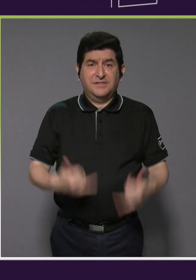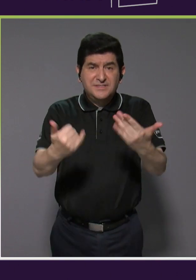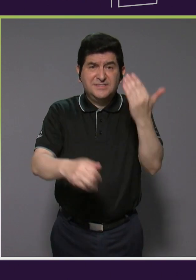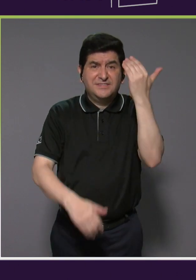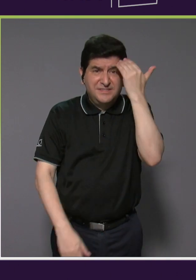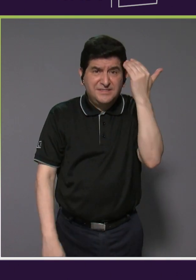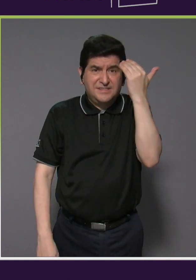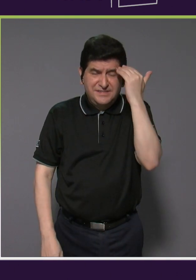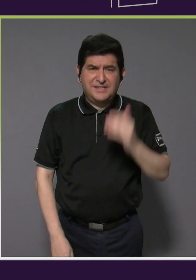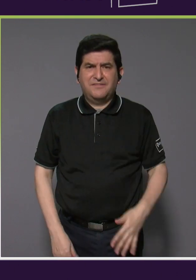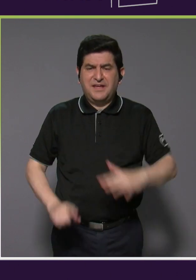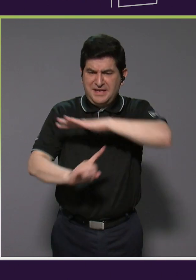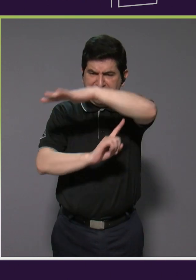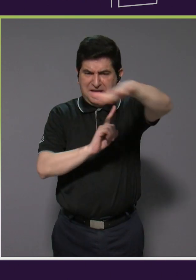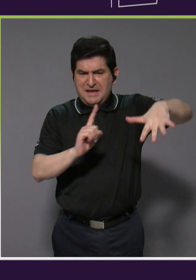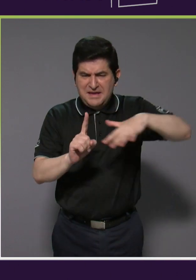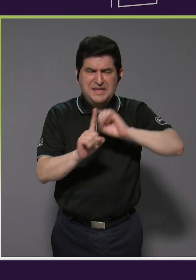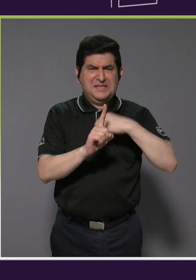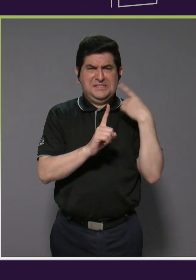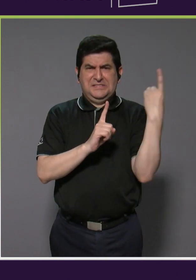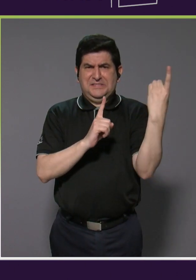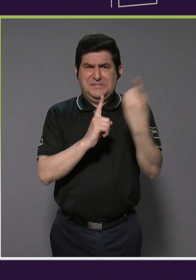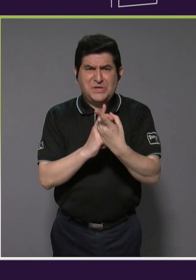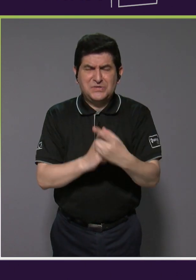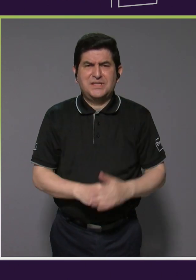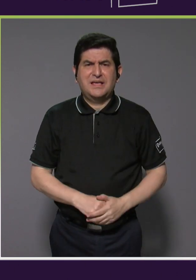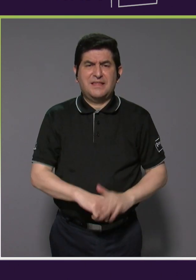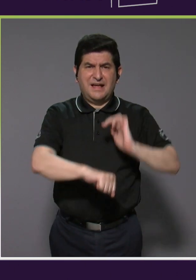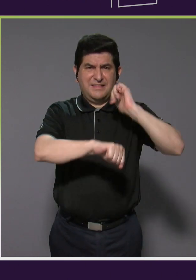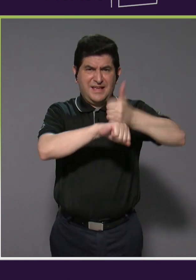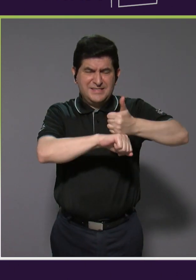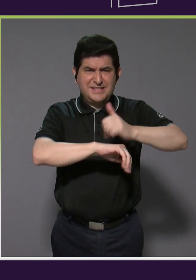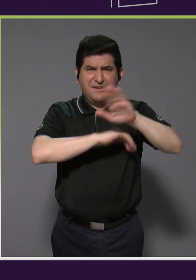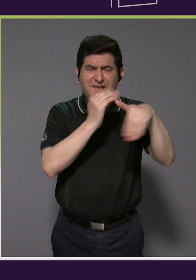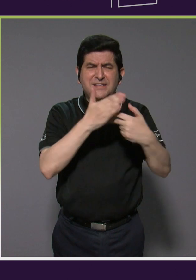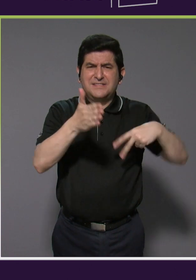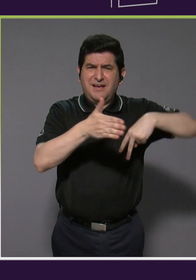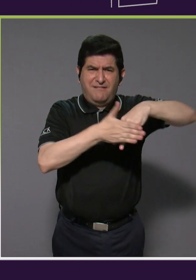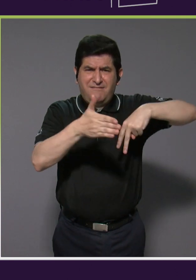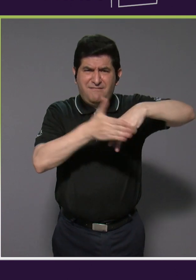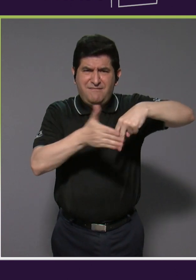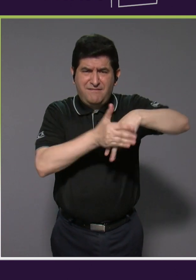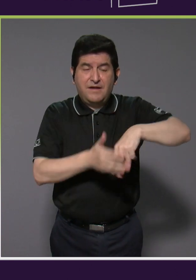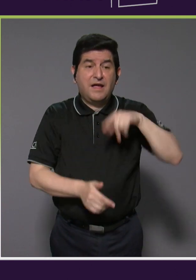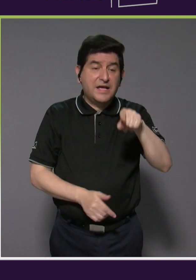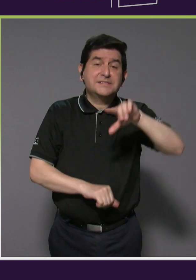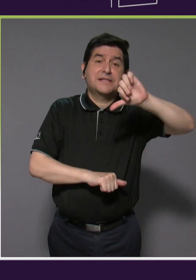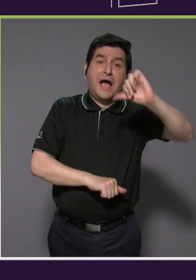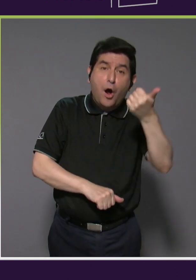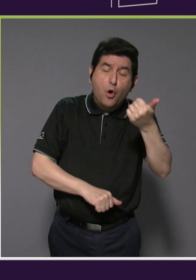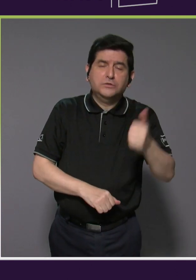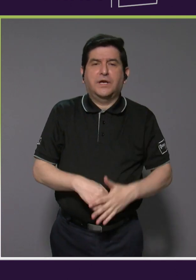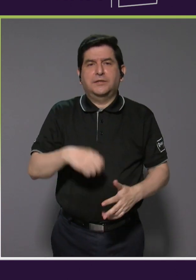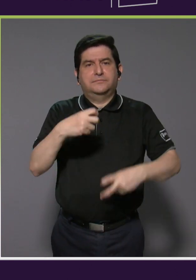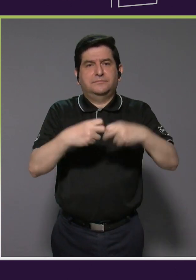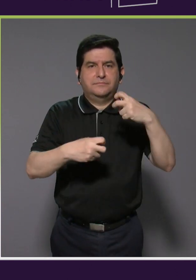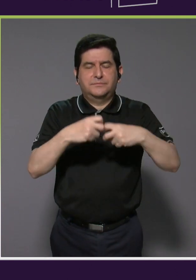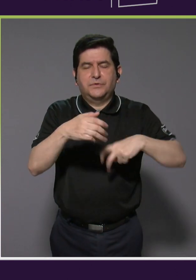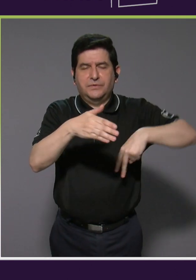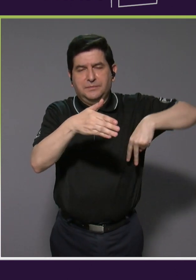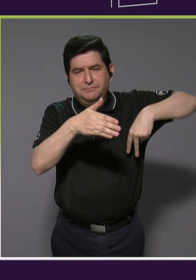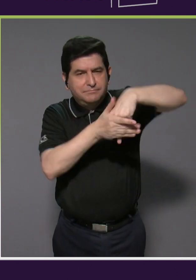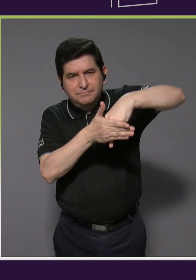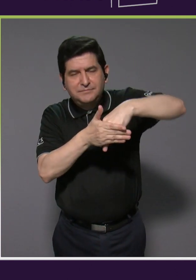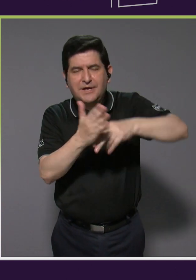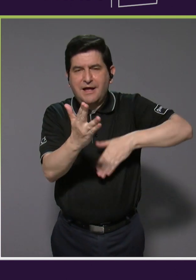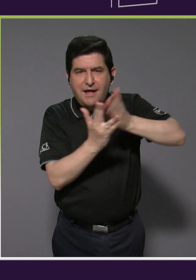sabemos el entorno y la sociedad son los que ponen todas esas barreras, y esta es otra barrera que va a dificultar